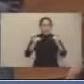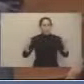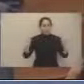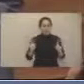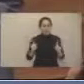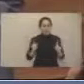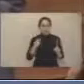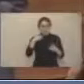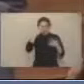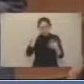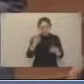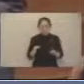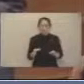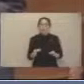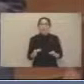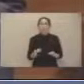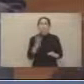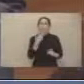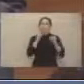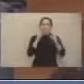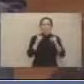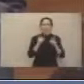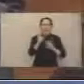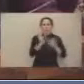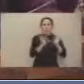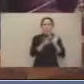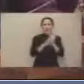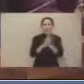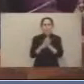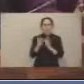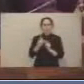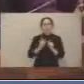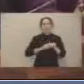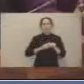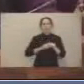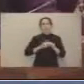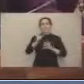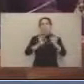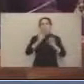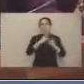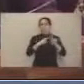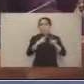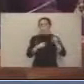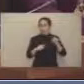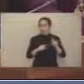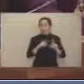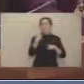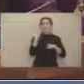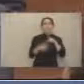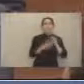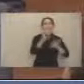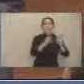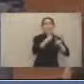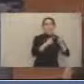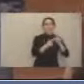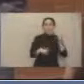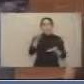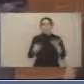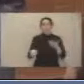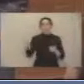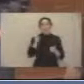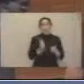punto que ya no en en el caso del marginal sino en el caso del tipo medio efectivo la diferencia entre tipo de medio efectivo de las rentas más altas y las más